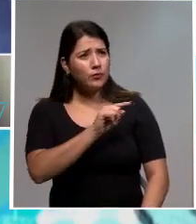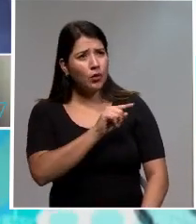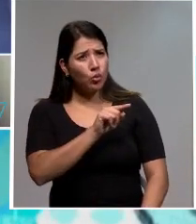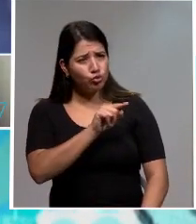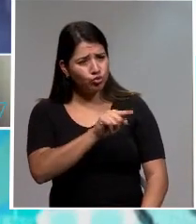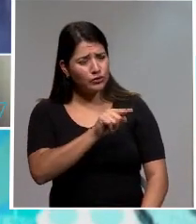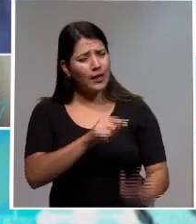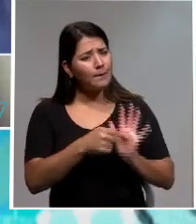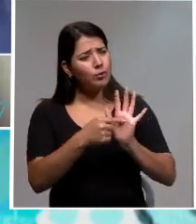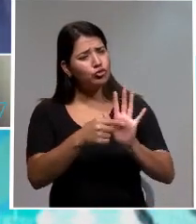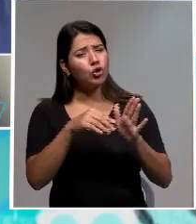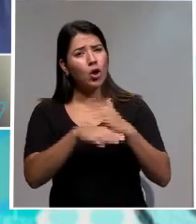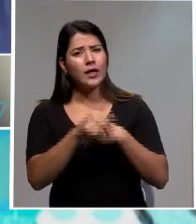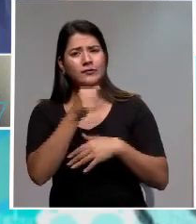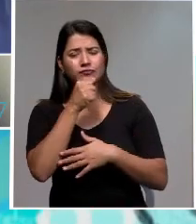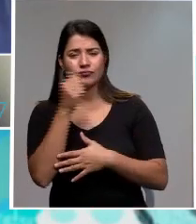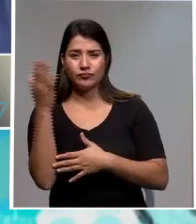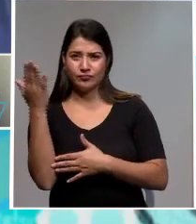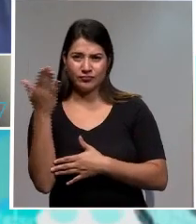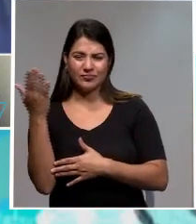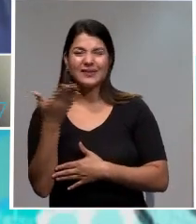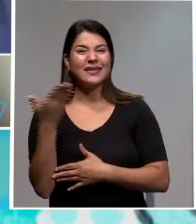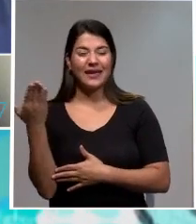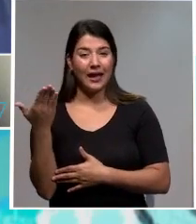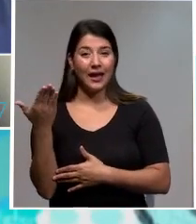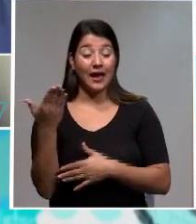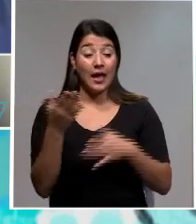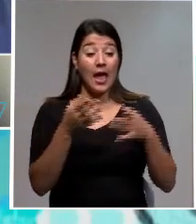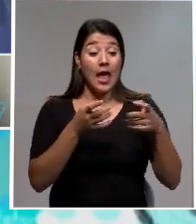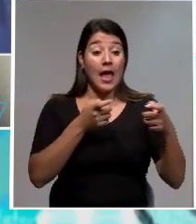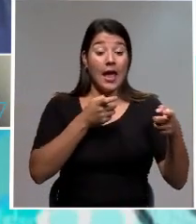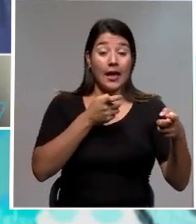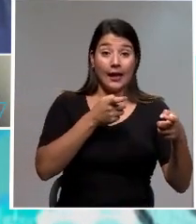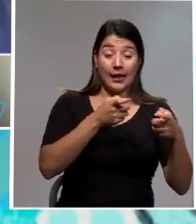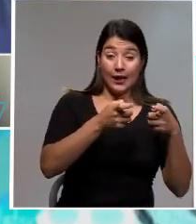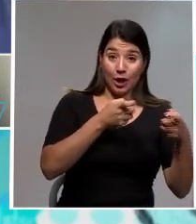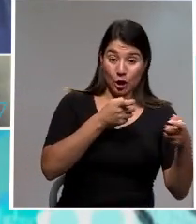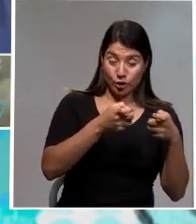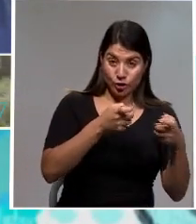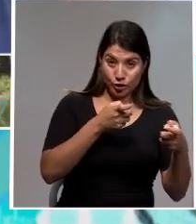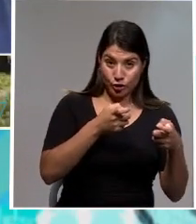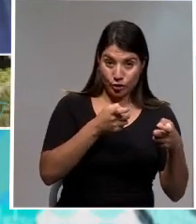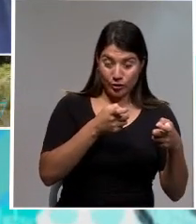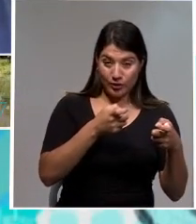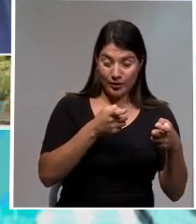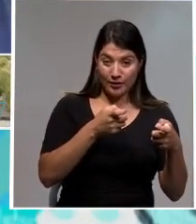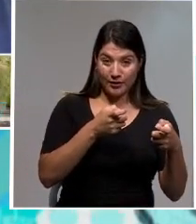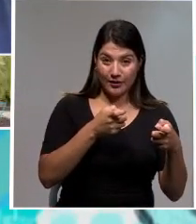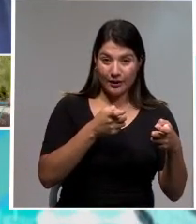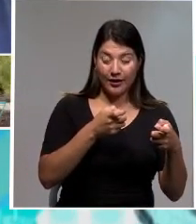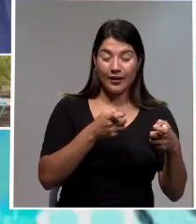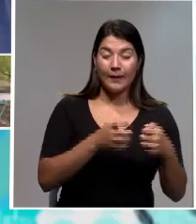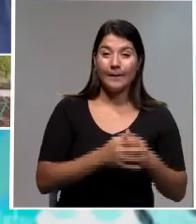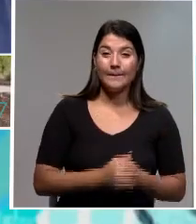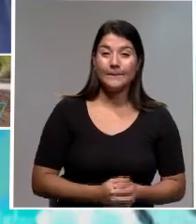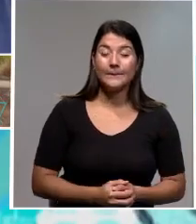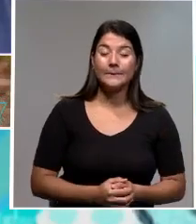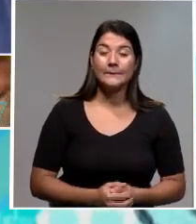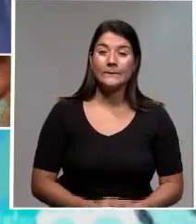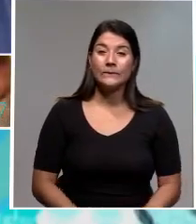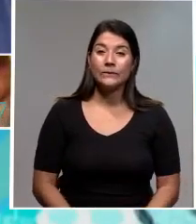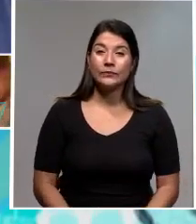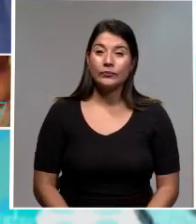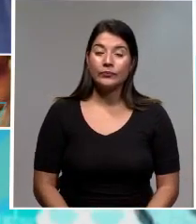lo mostraba, entre este dominio de la aparición, concretamente además